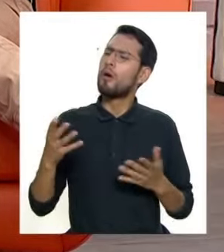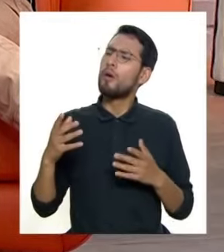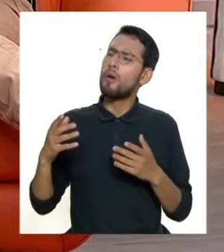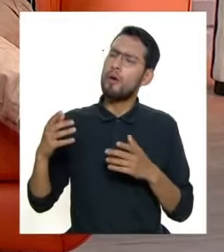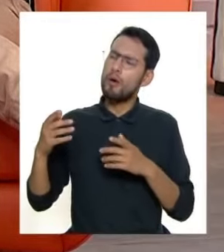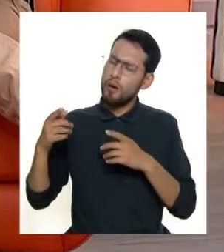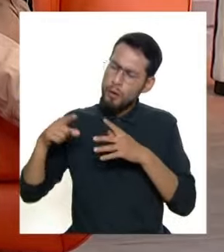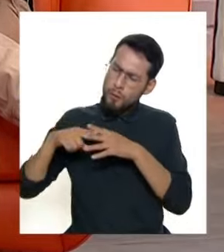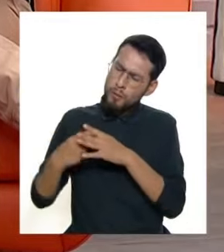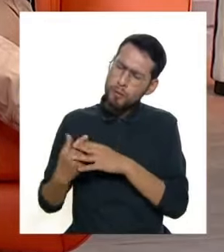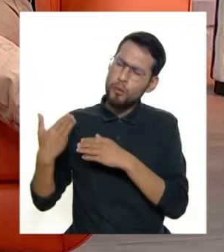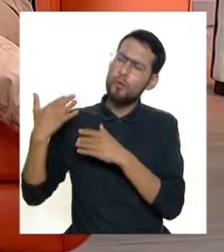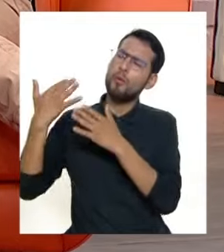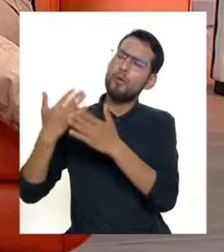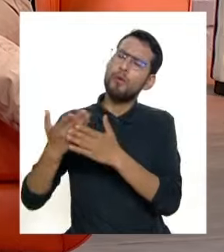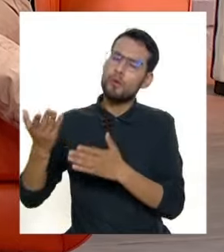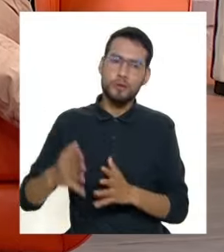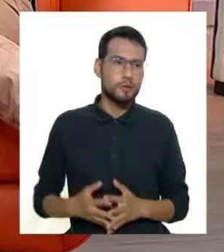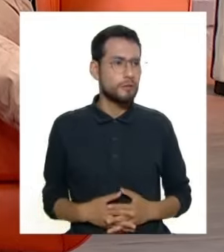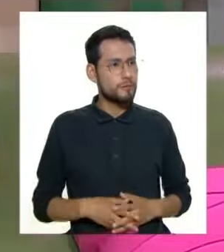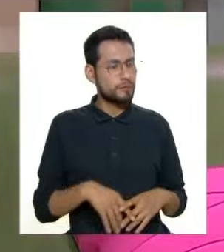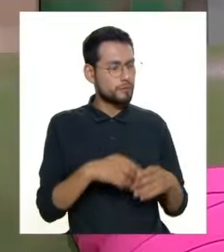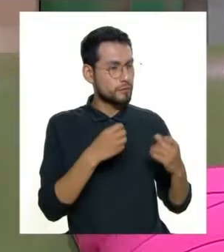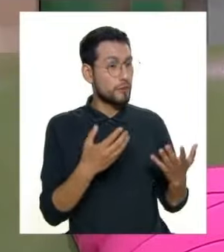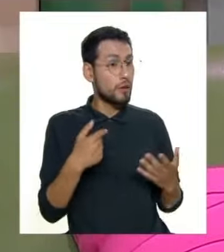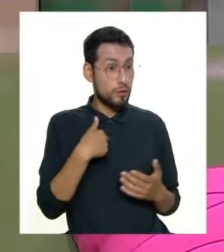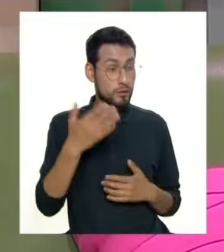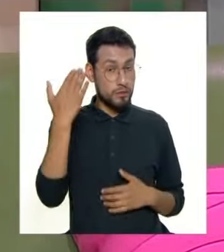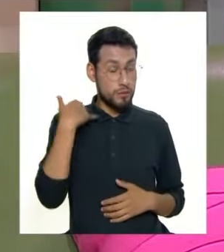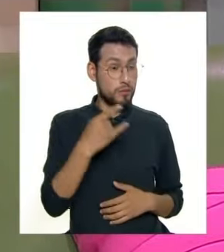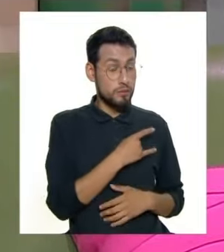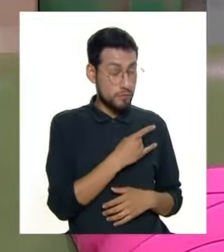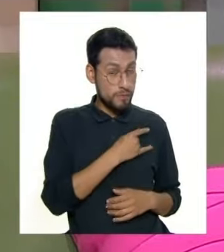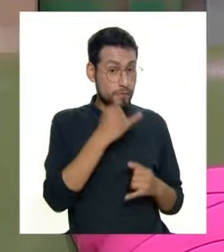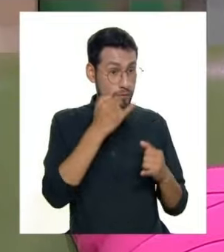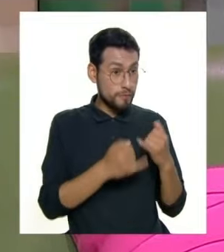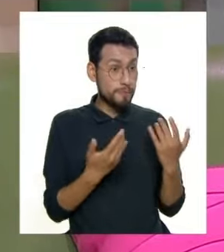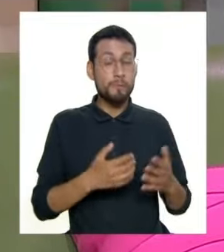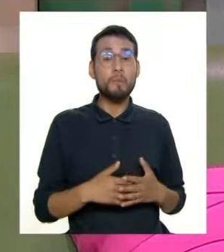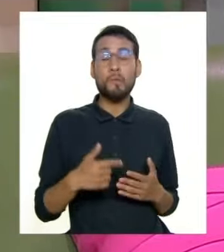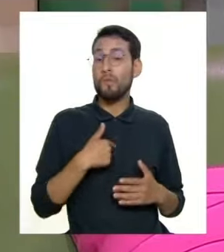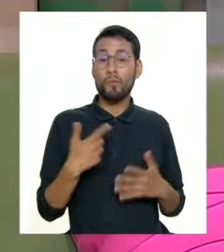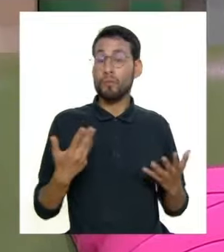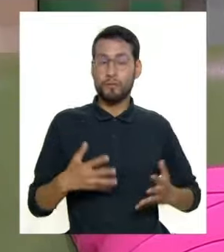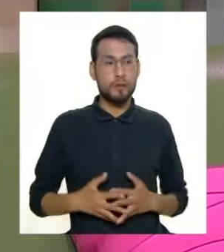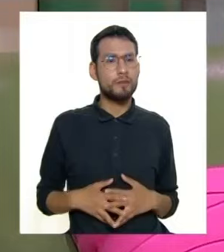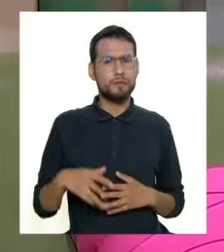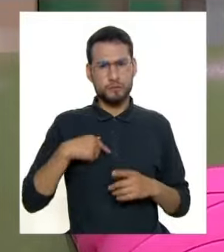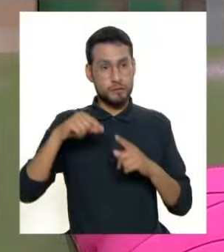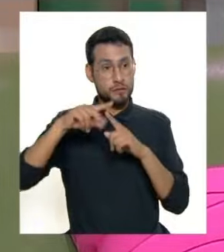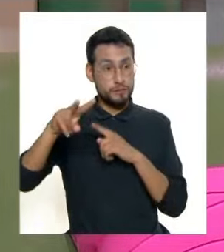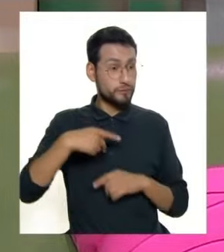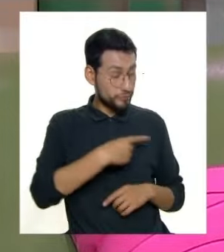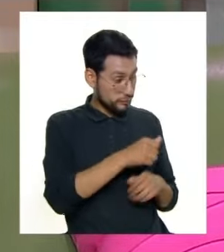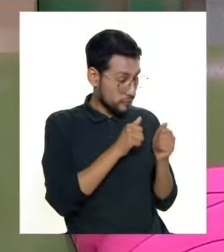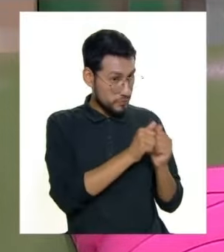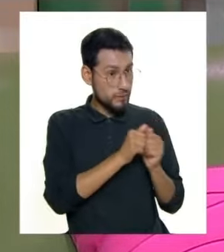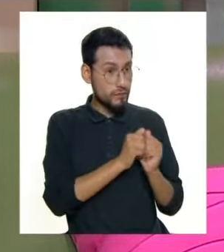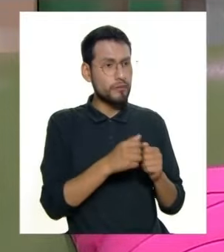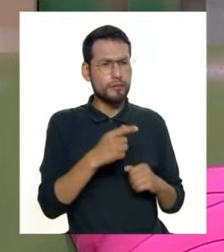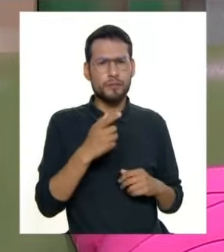desde que empezaste, desde que saliste? A ver, salimos de la universidad y lo primero que hice fue hacer televisión juntos,